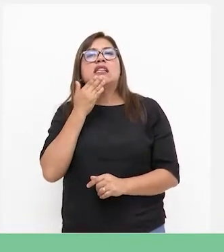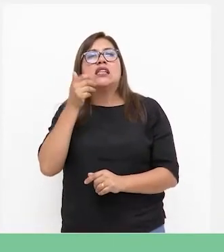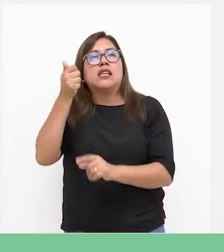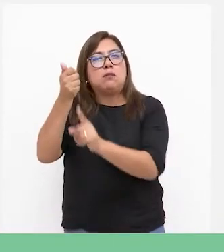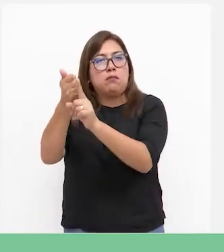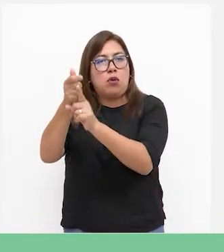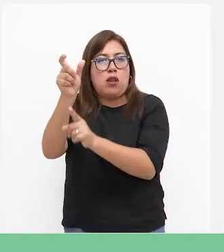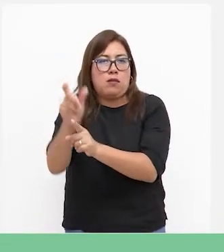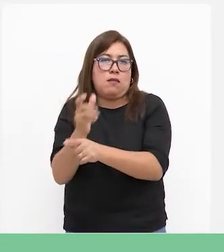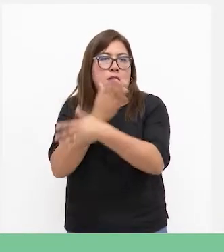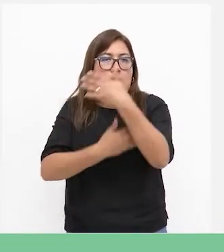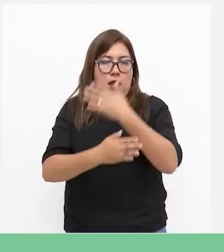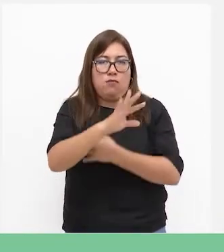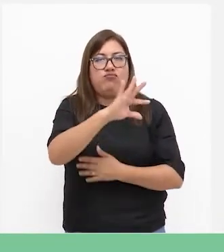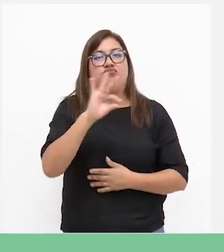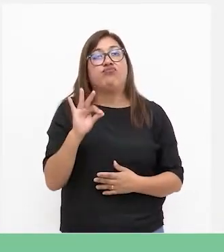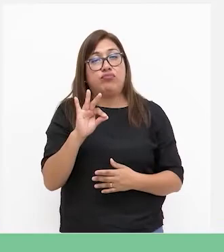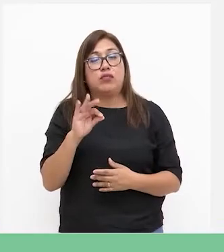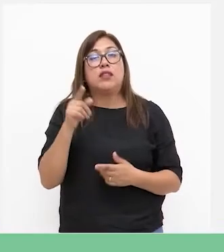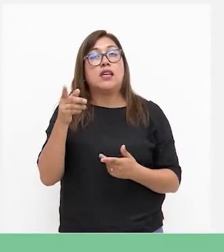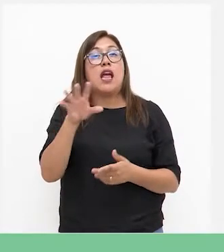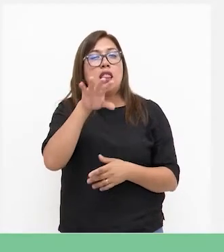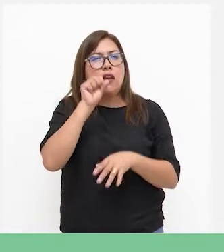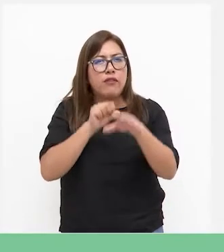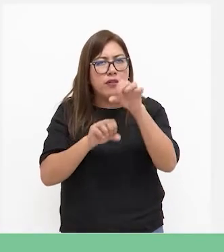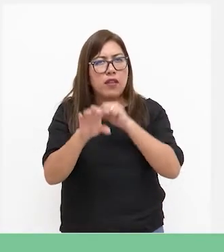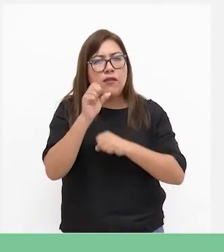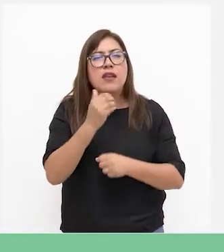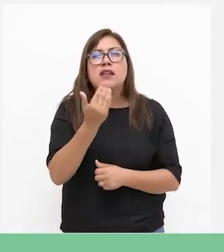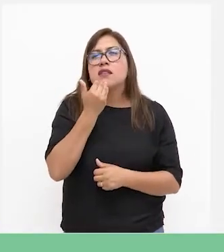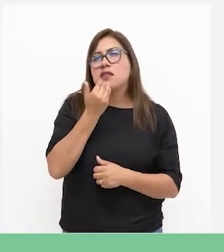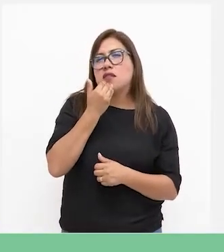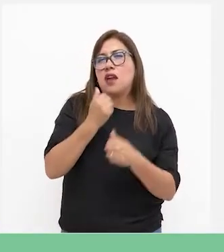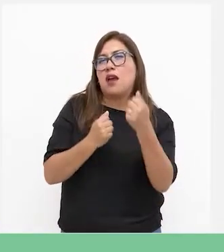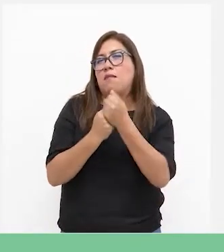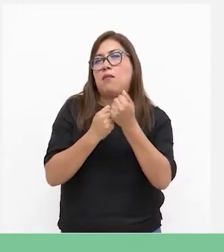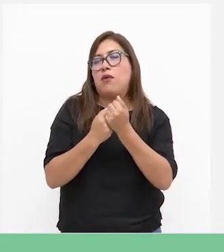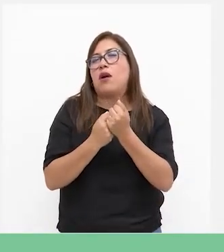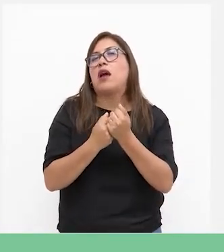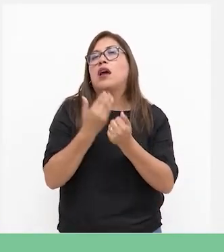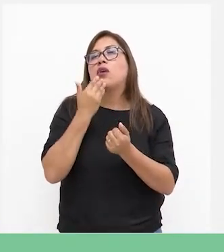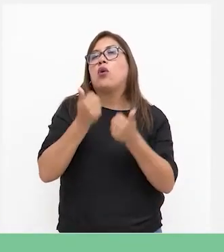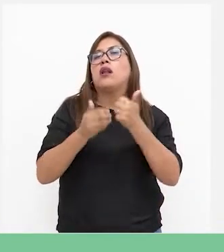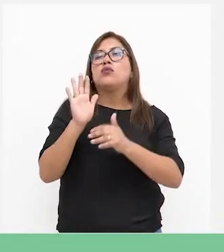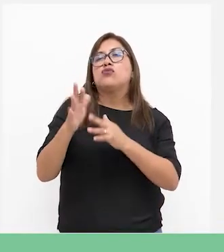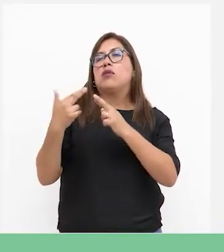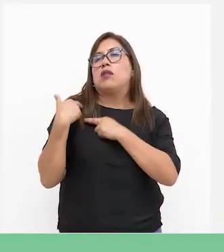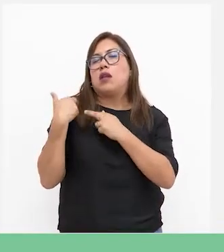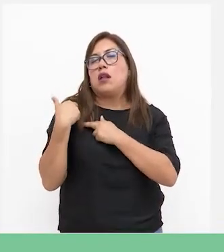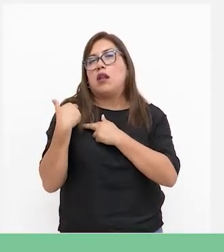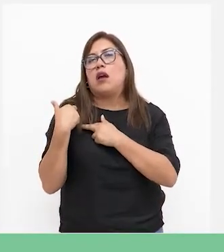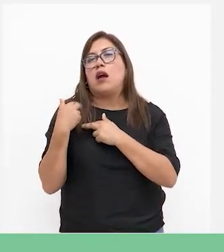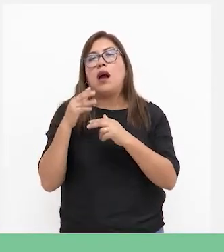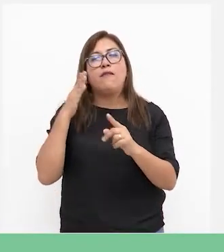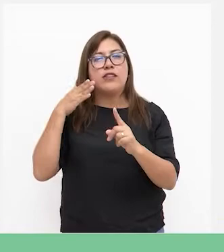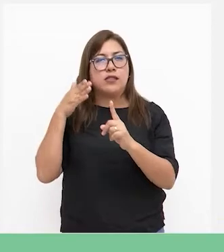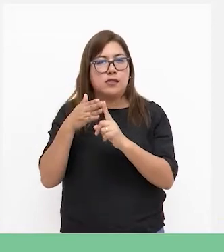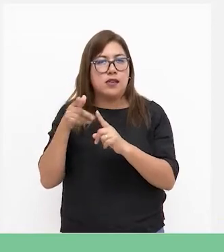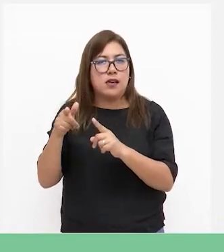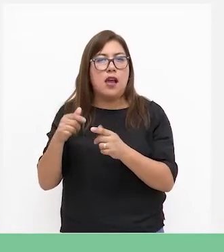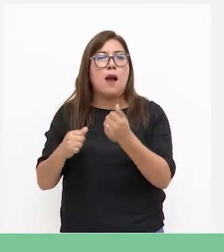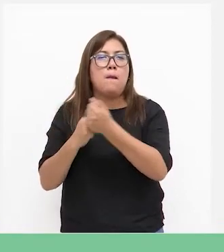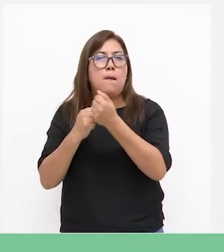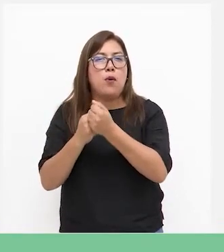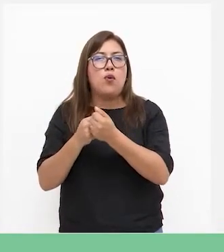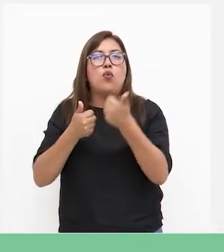persona con discapacidad, quien identificará quién será el apoyo, cuáles son las tareas específicas en las que